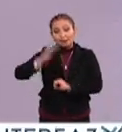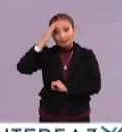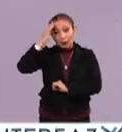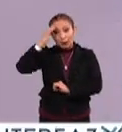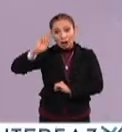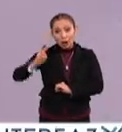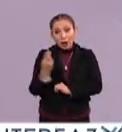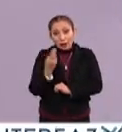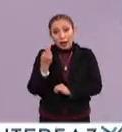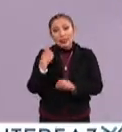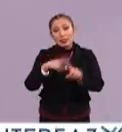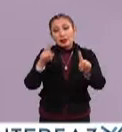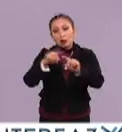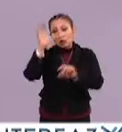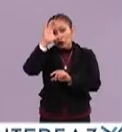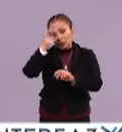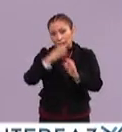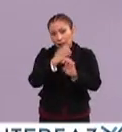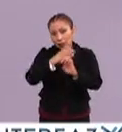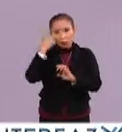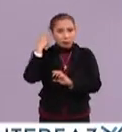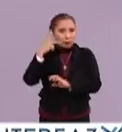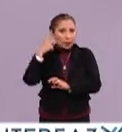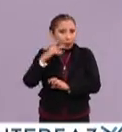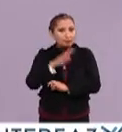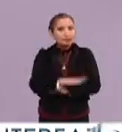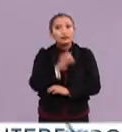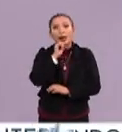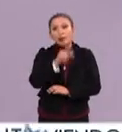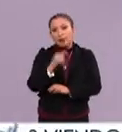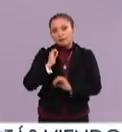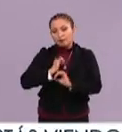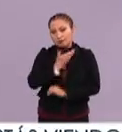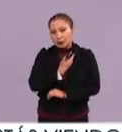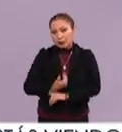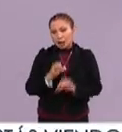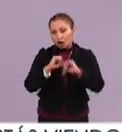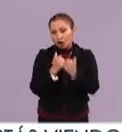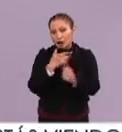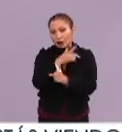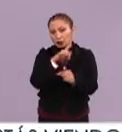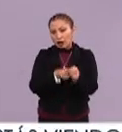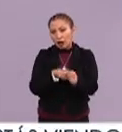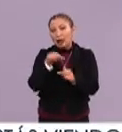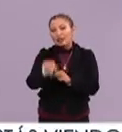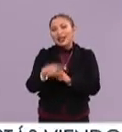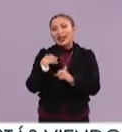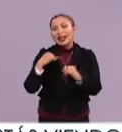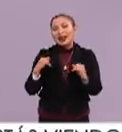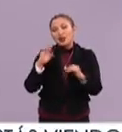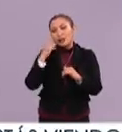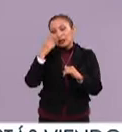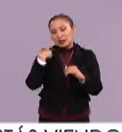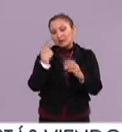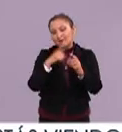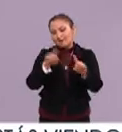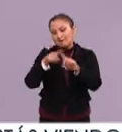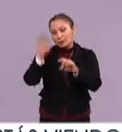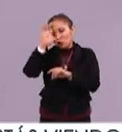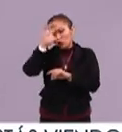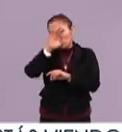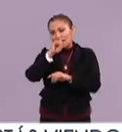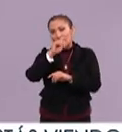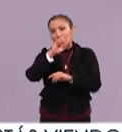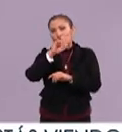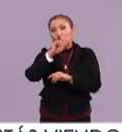de la Universidad Intercultural del Estado de Puebla, también presidente de la Asociación Nacional de Universidades Interculturales, y nos